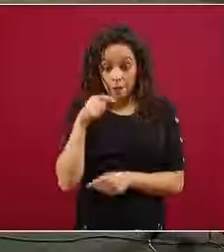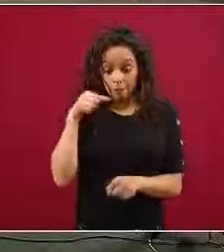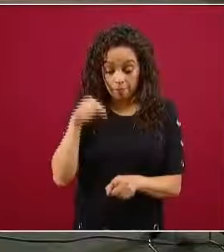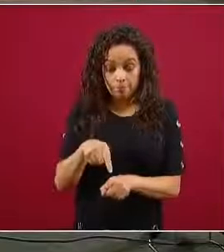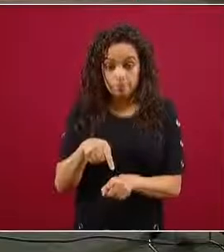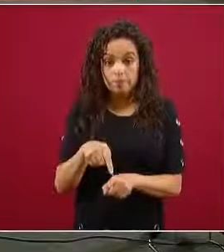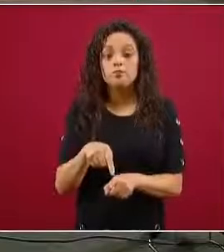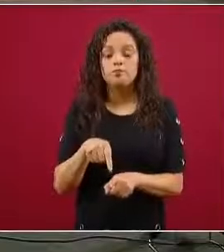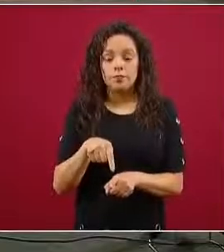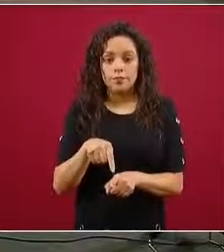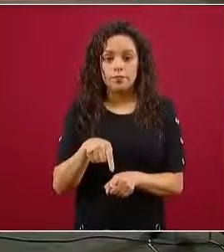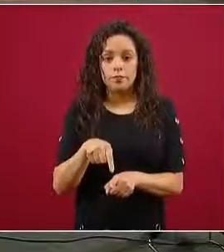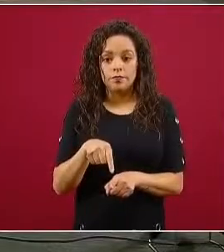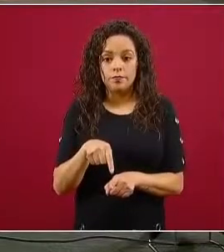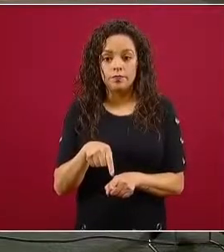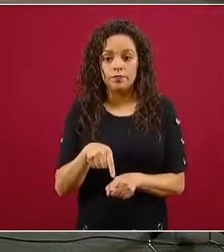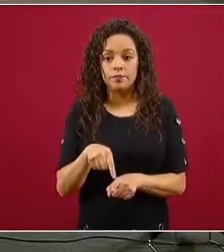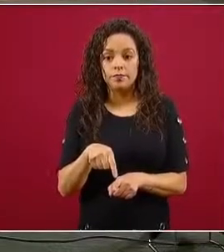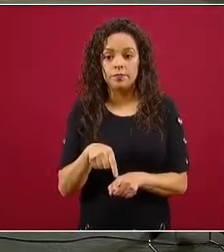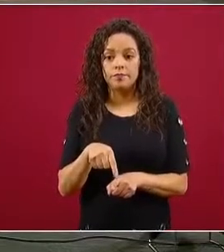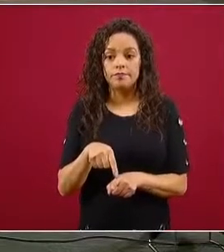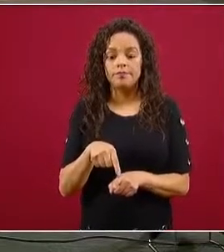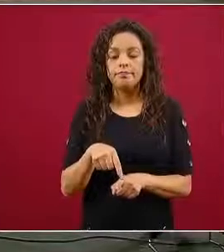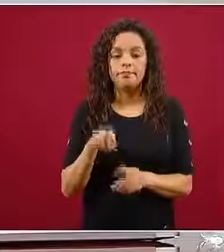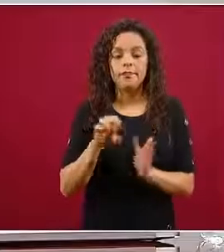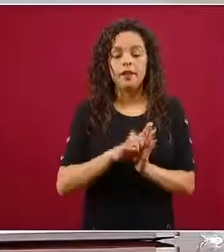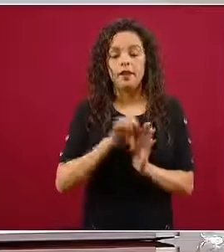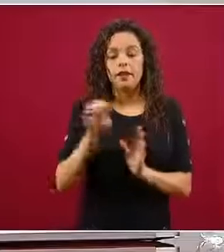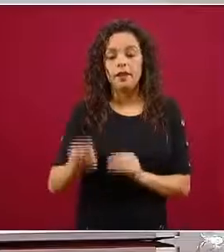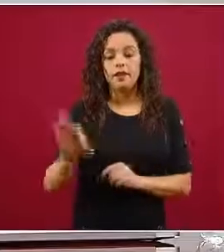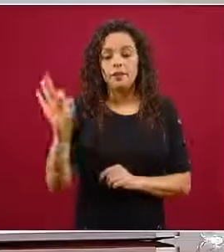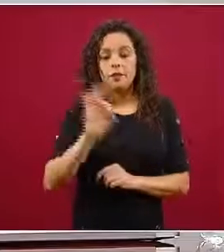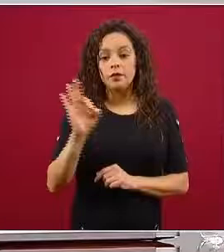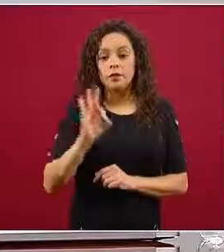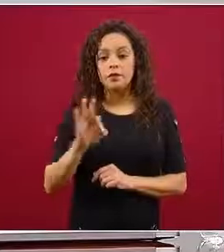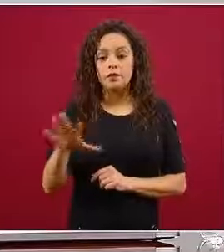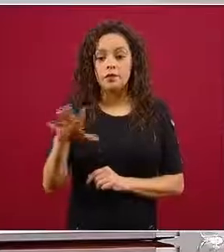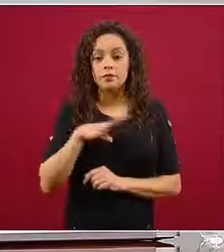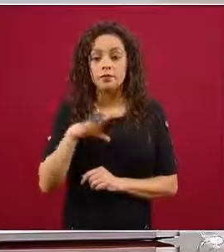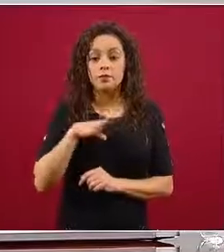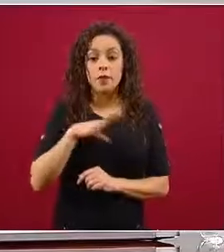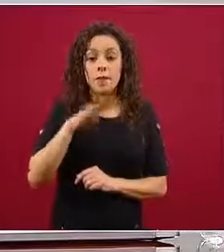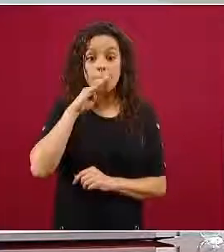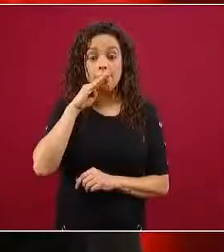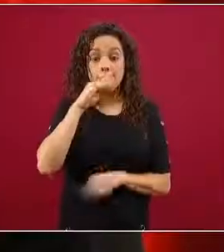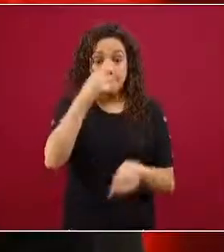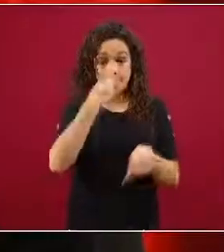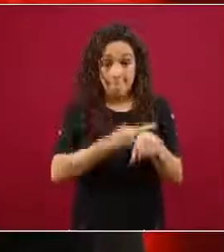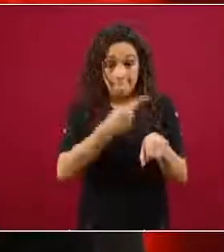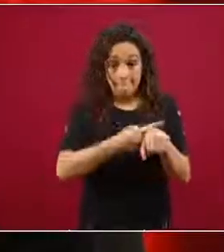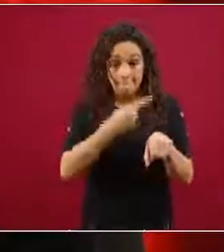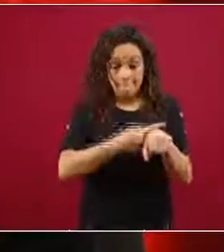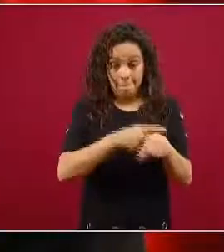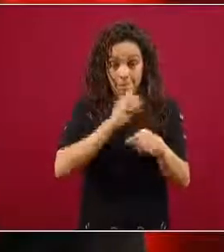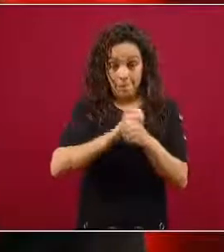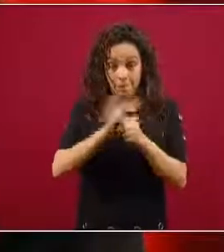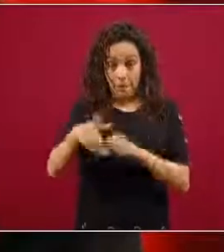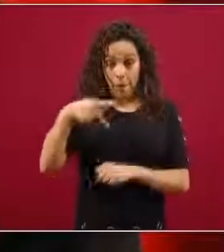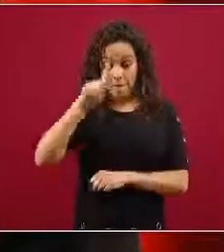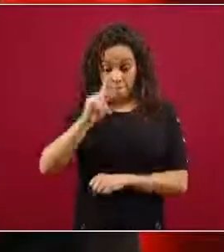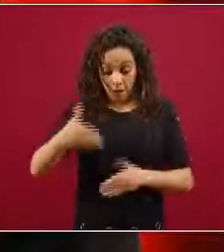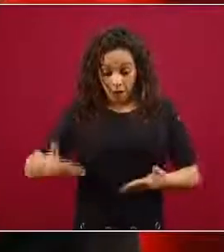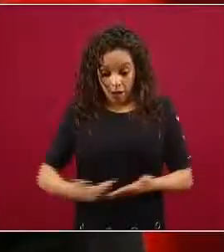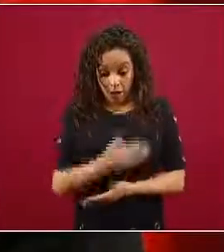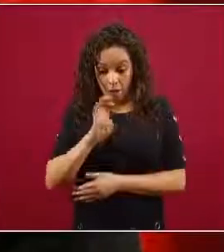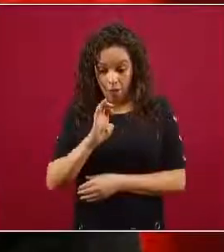su caso, si discrepa, por ejemplo, y tiene una madre el contagio y el recién nacido no